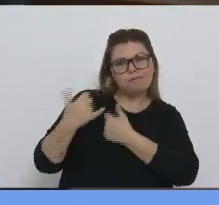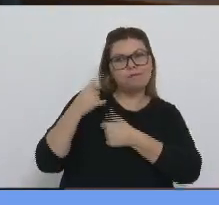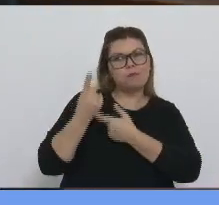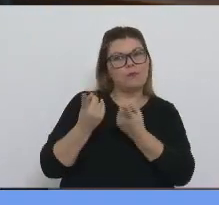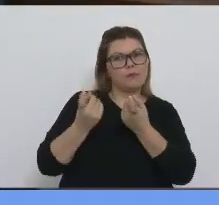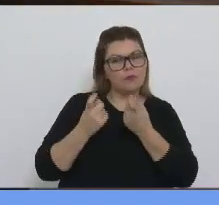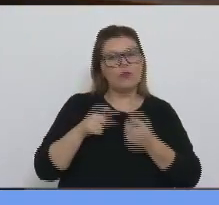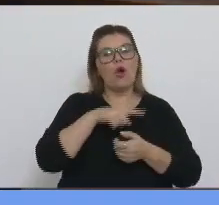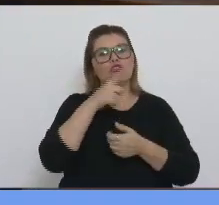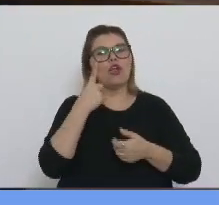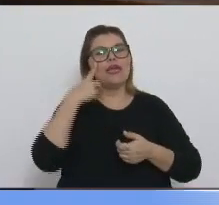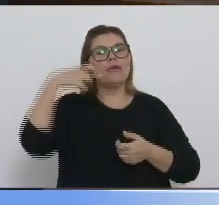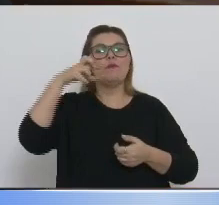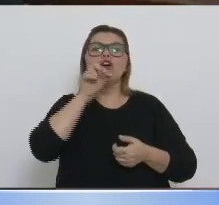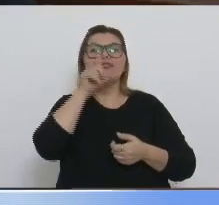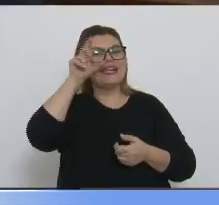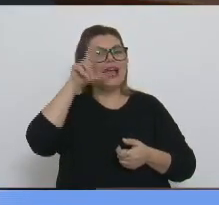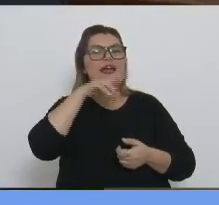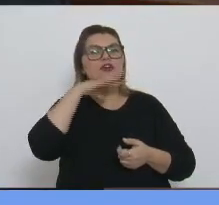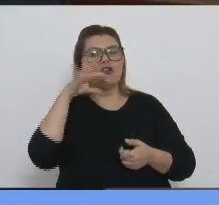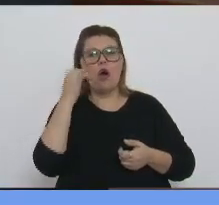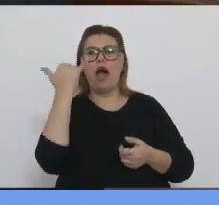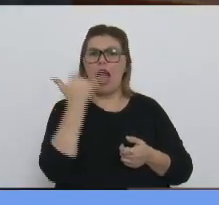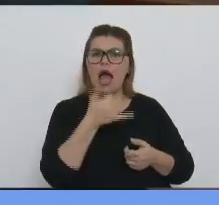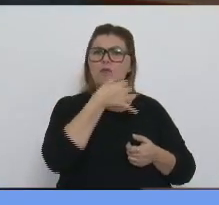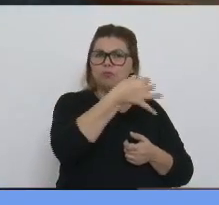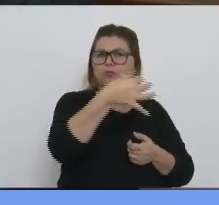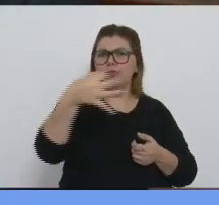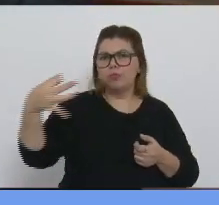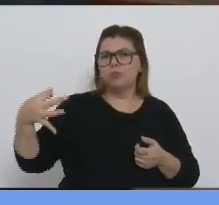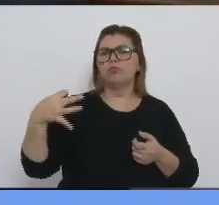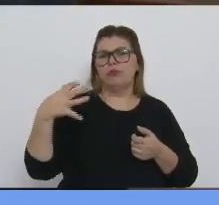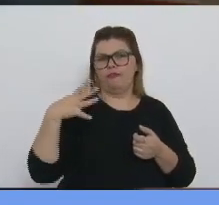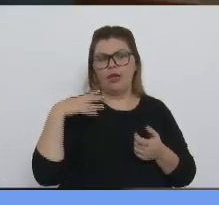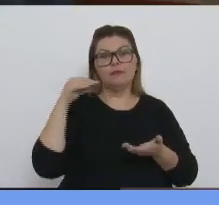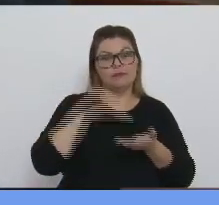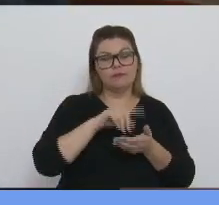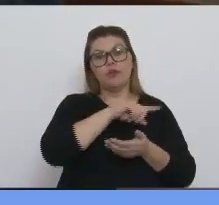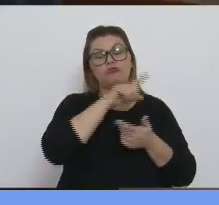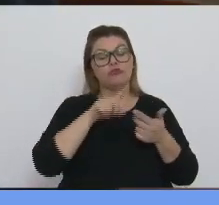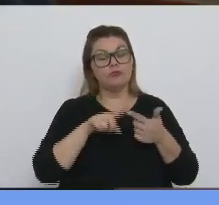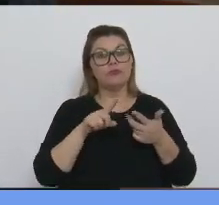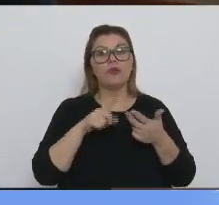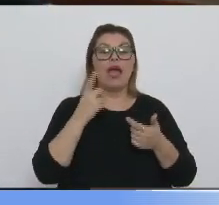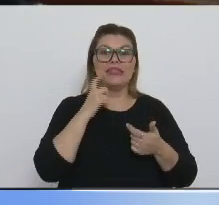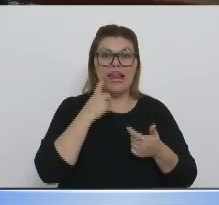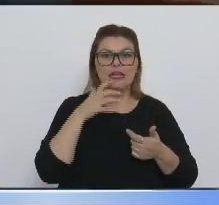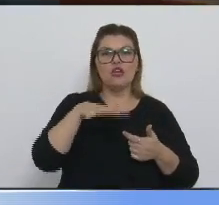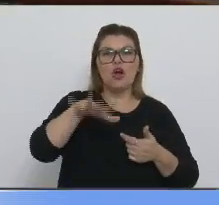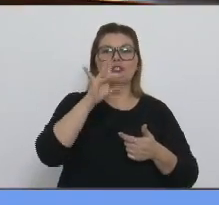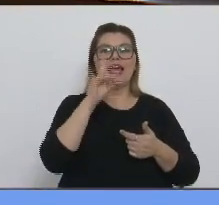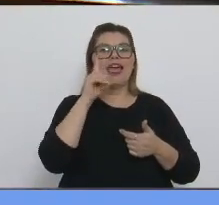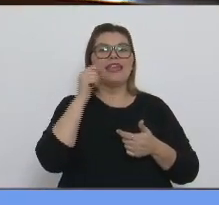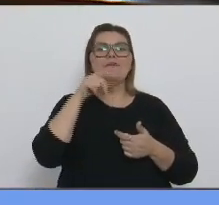trejo la puerta a las áreas y me quedan varios por nombrar entre ríos diamantes donde